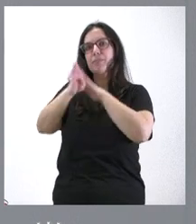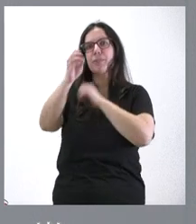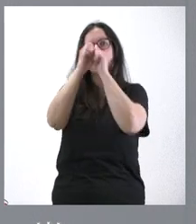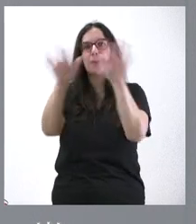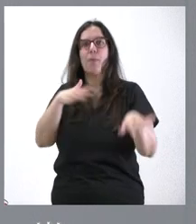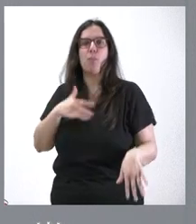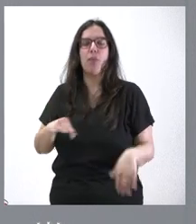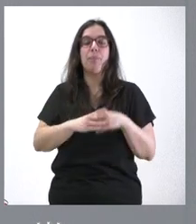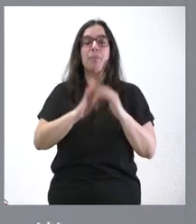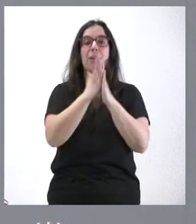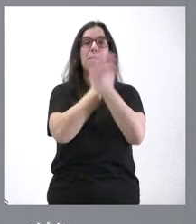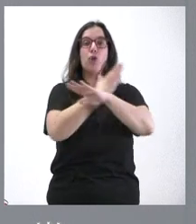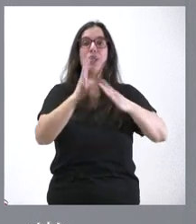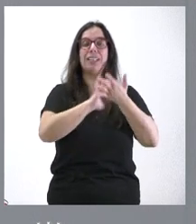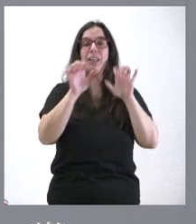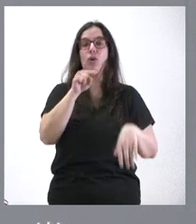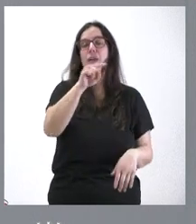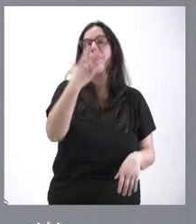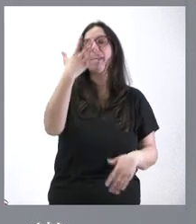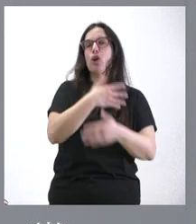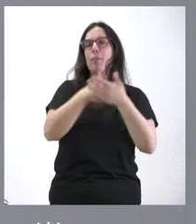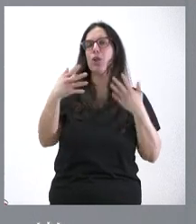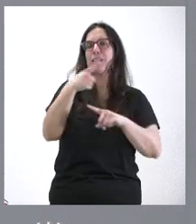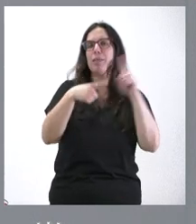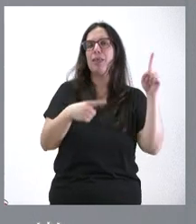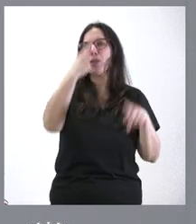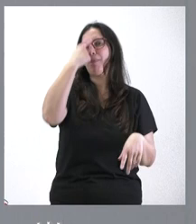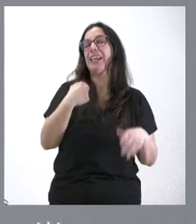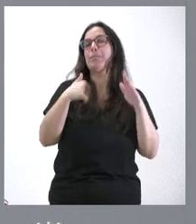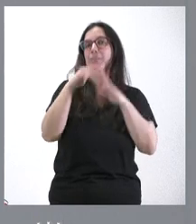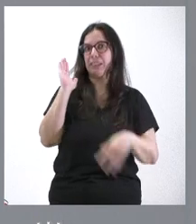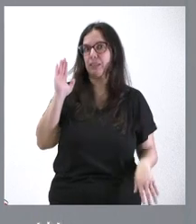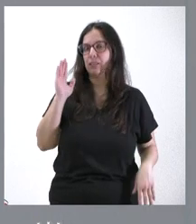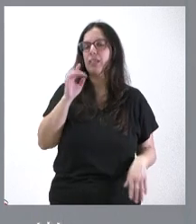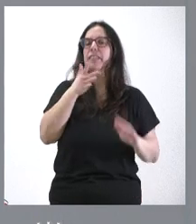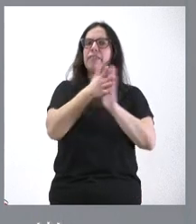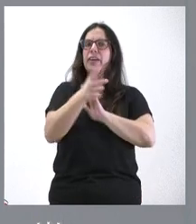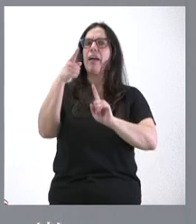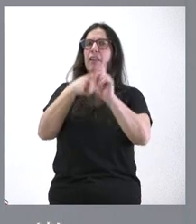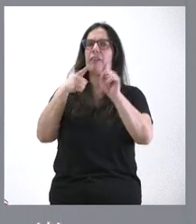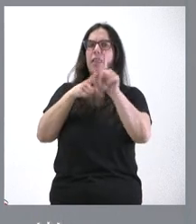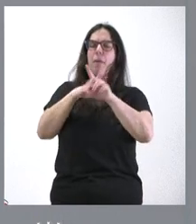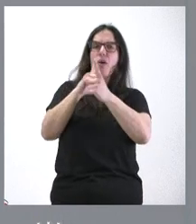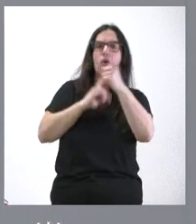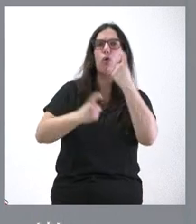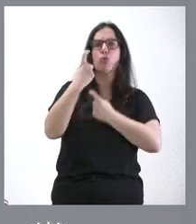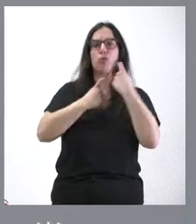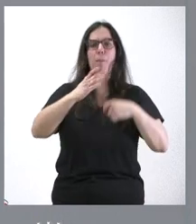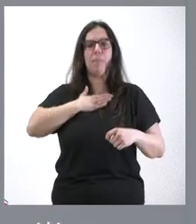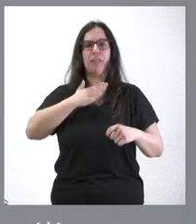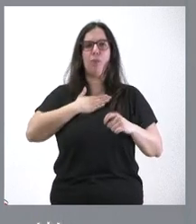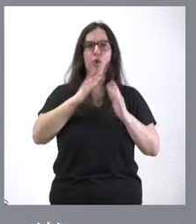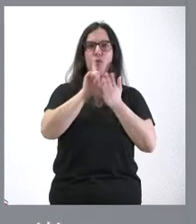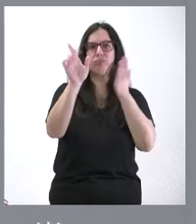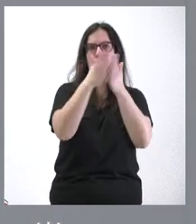biblioteca de Castilla León cuenta con más de 5 millones y medio de imágenes y es un referente en la consulta del patrimonio bibliográfico con